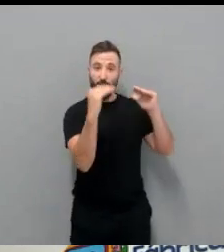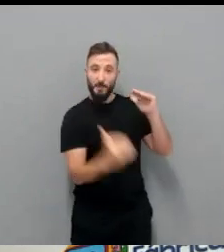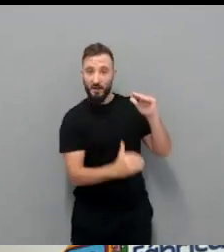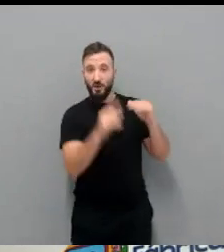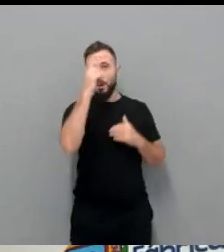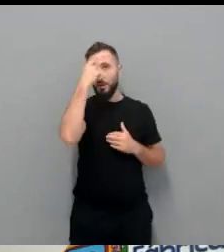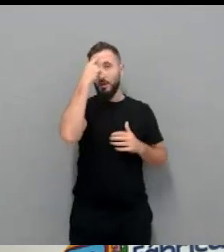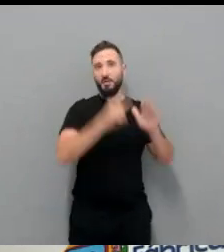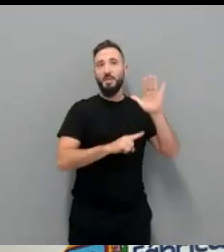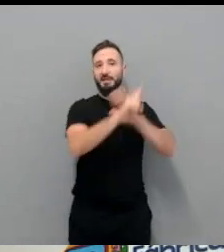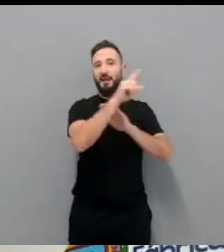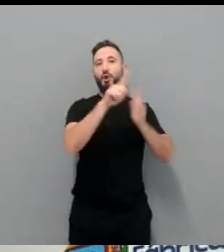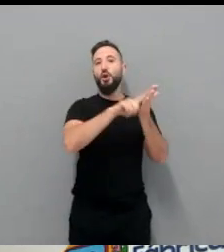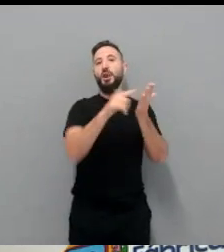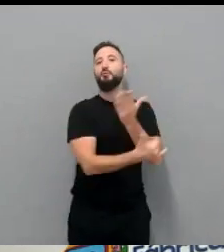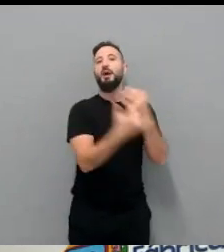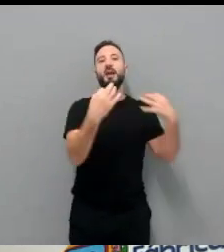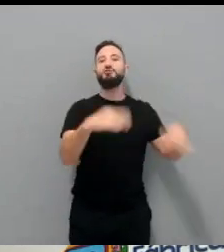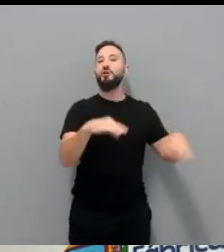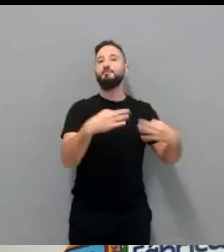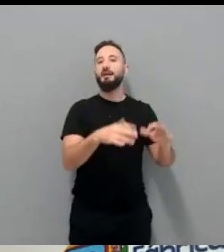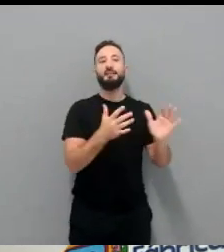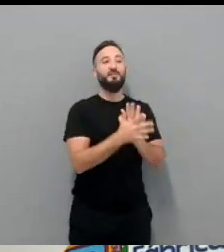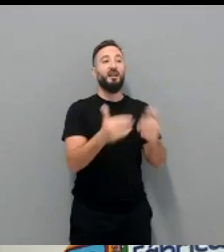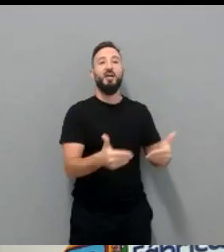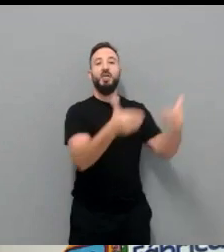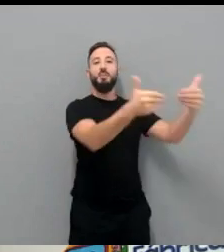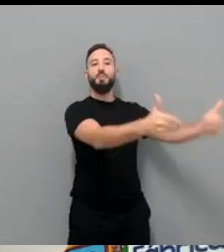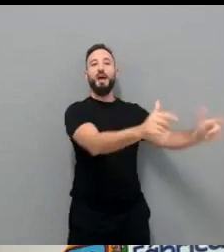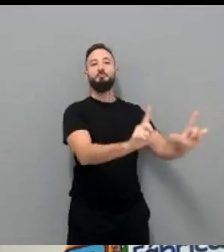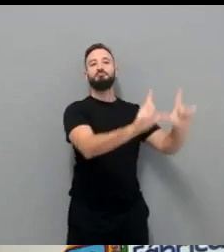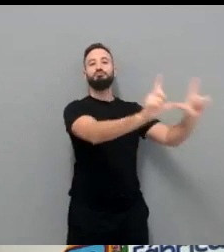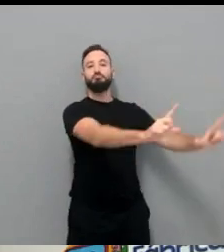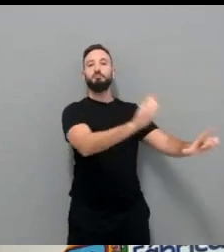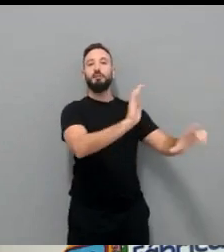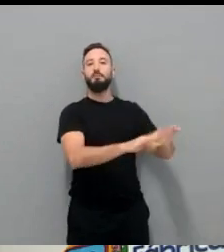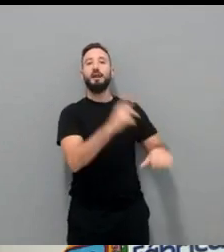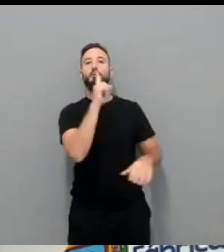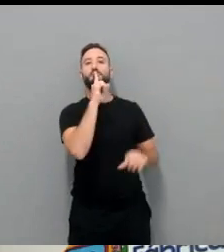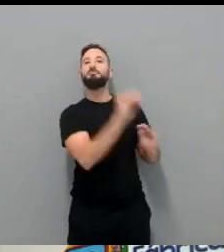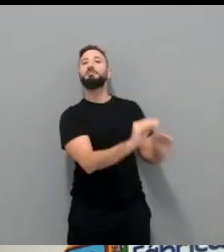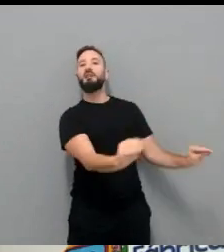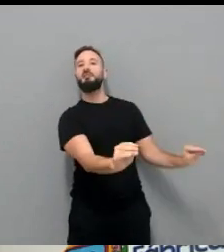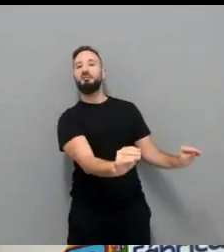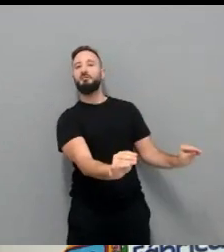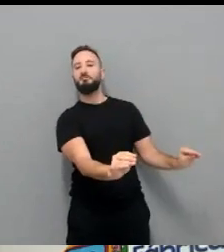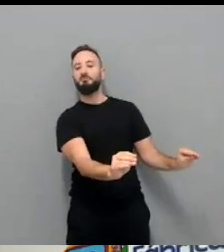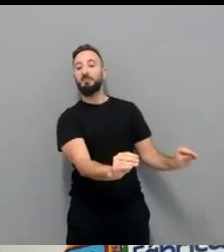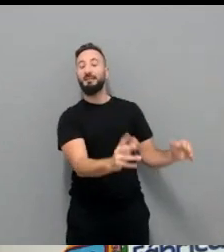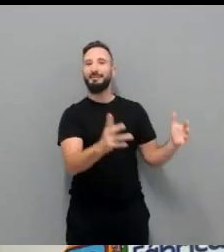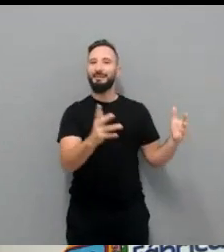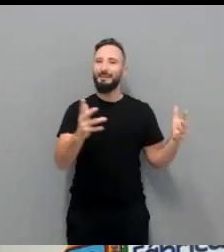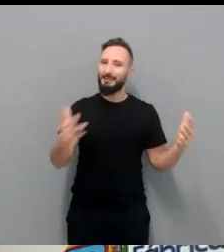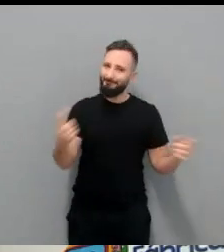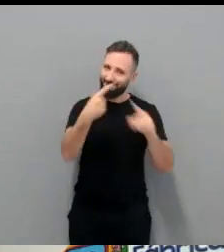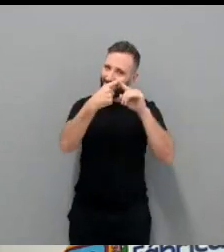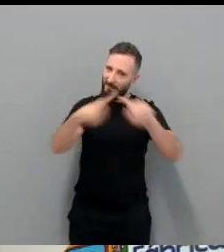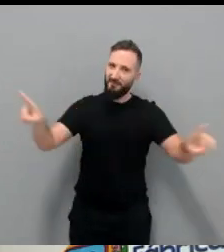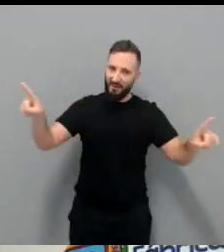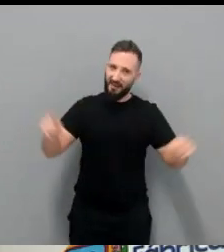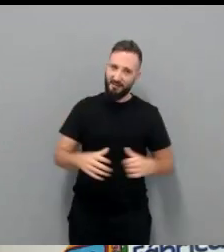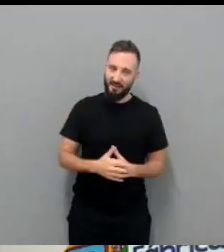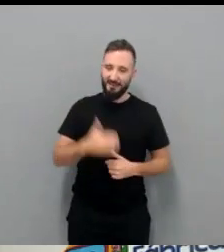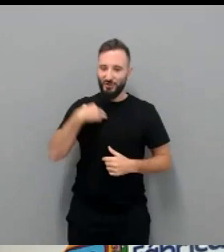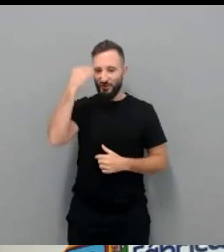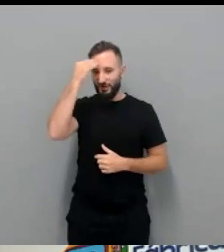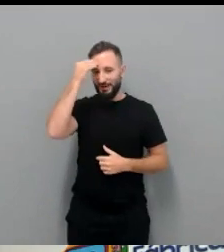desarrollo normal del lenguaje, simplemente se lo dan para que justamente eso, se callen. O sea, que es, no creo que